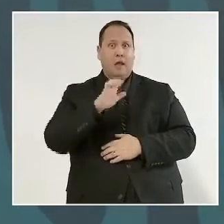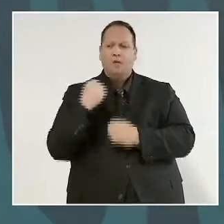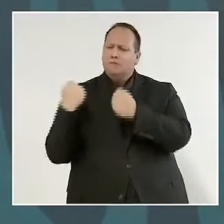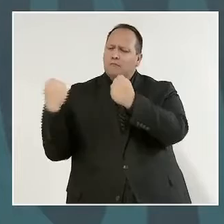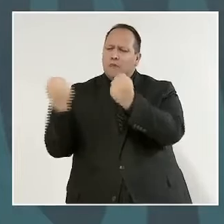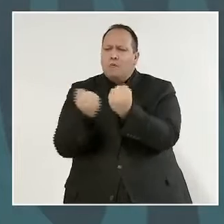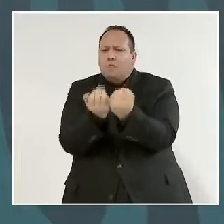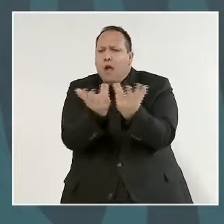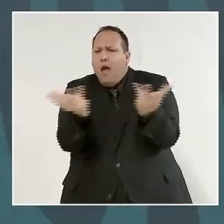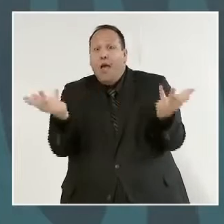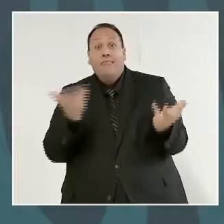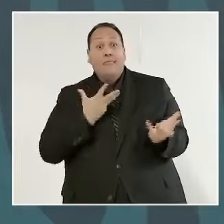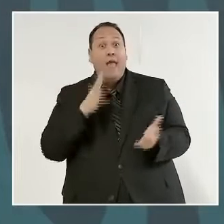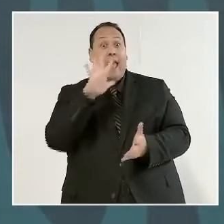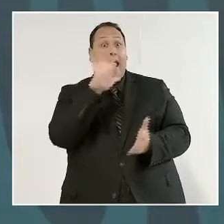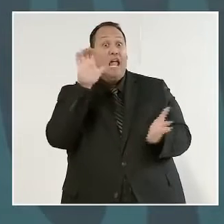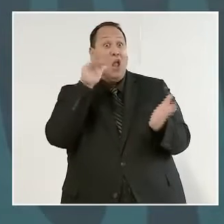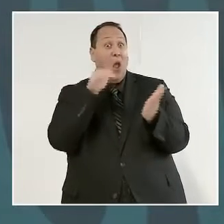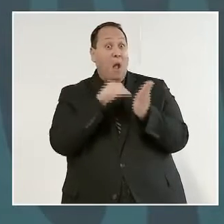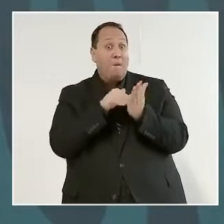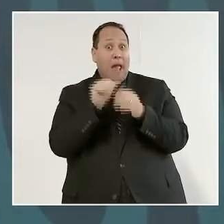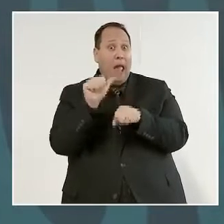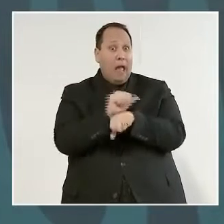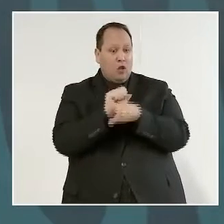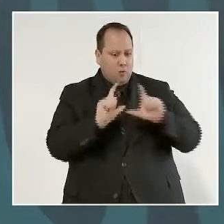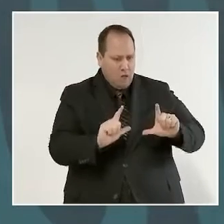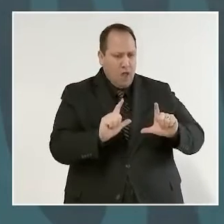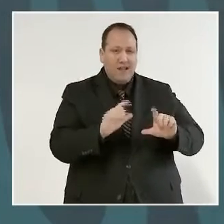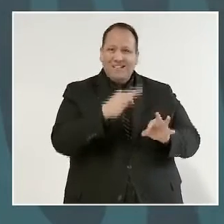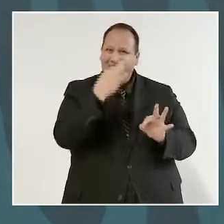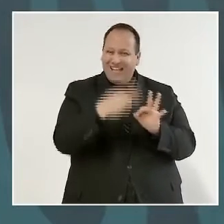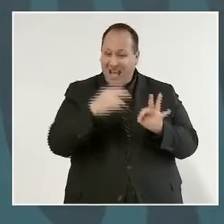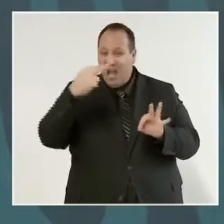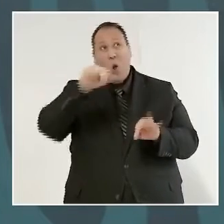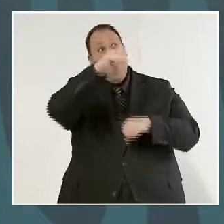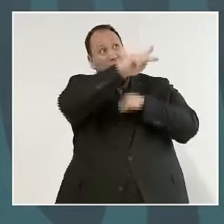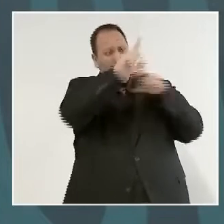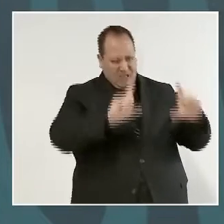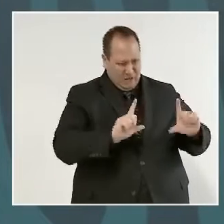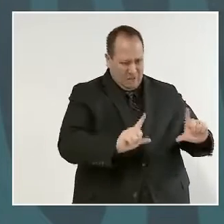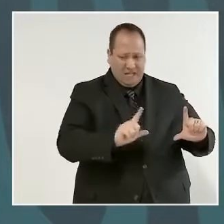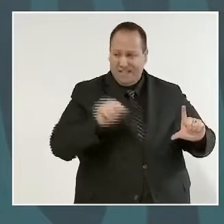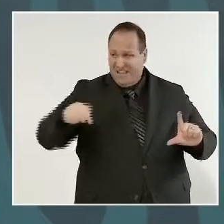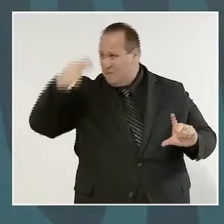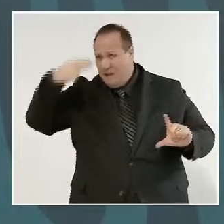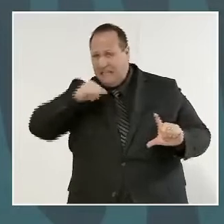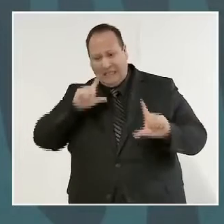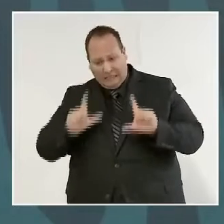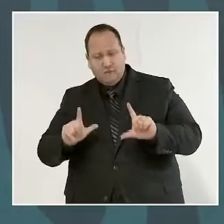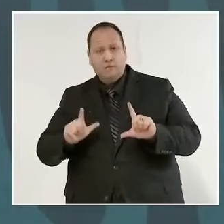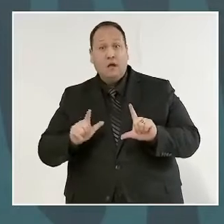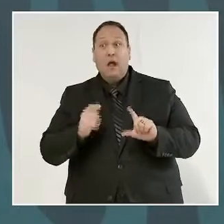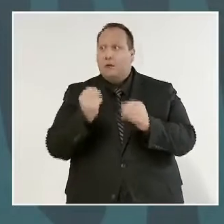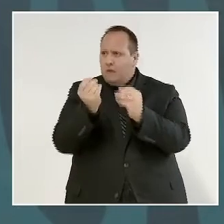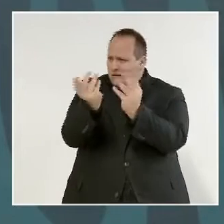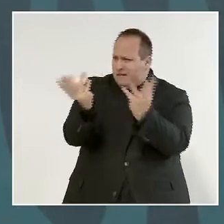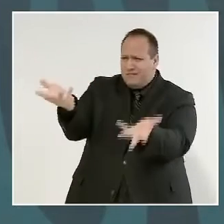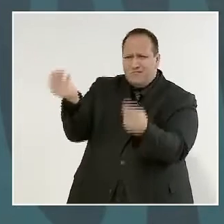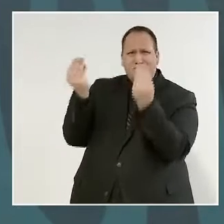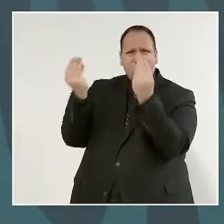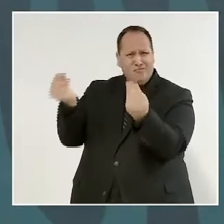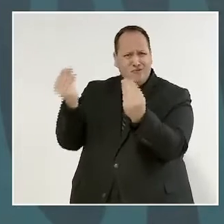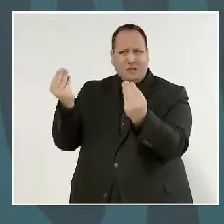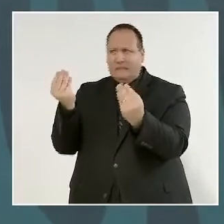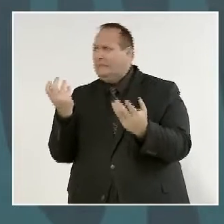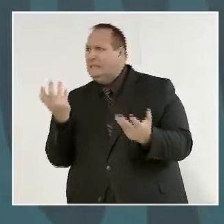circulan más de 500,000 vehículos irregulares de procedencia extranjera, muchos de los cuales impactan